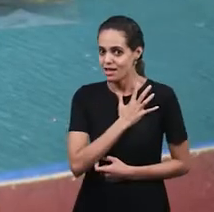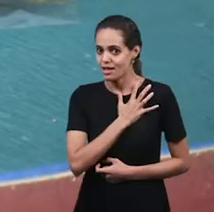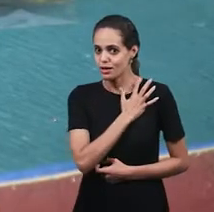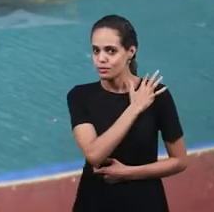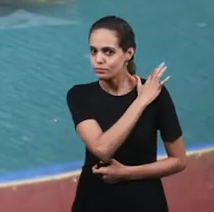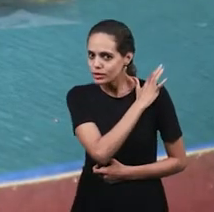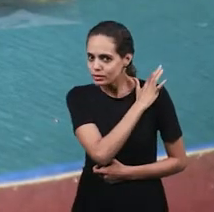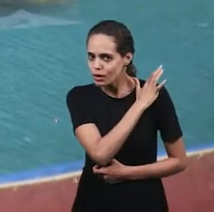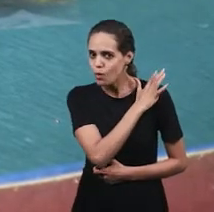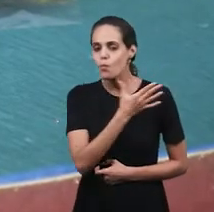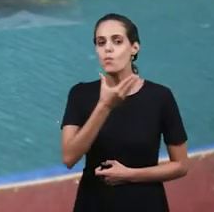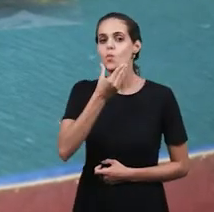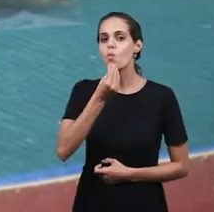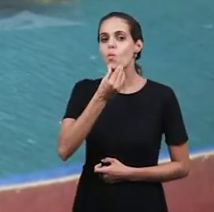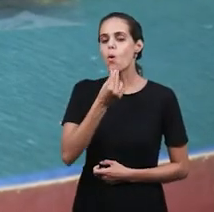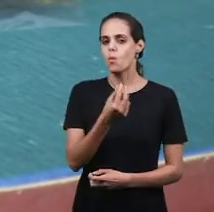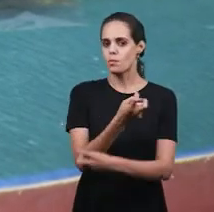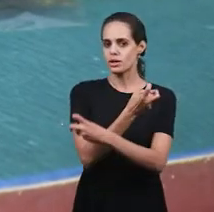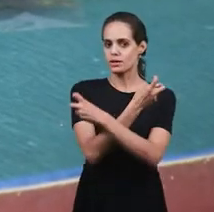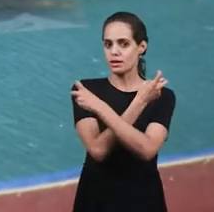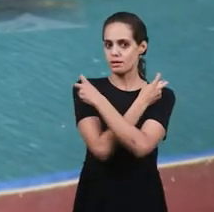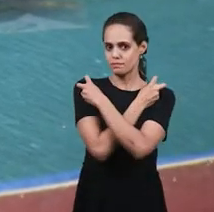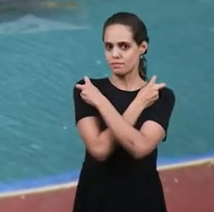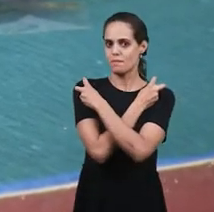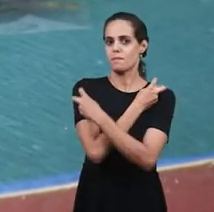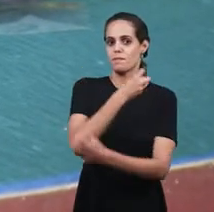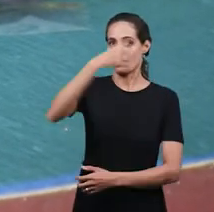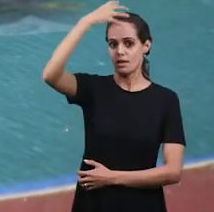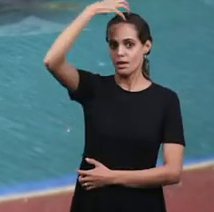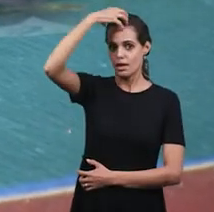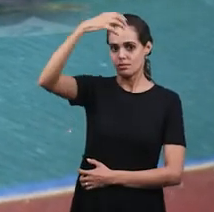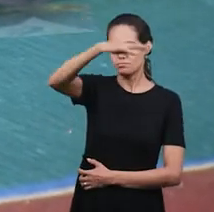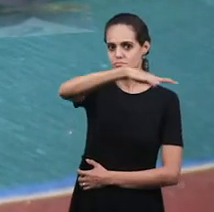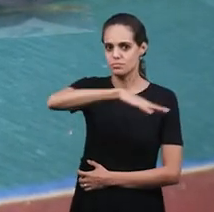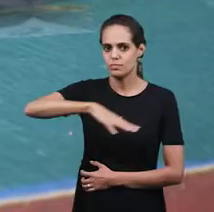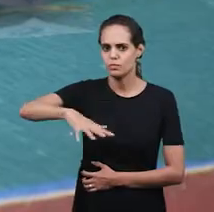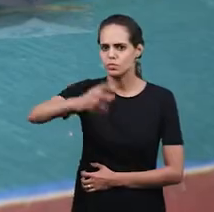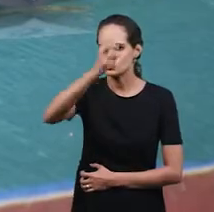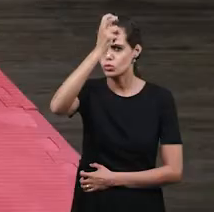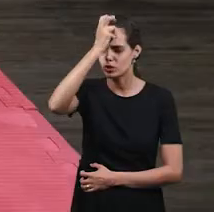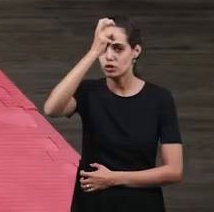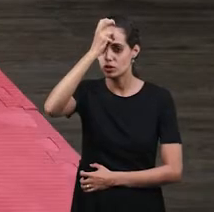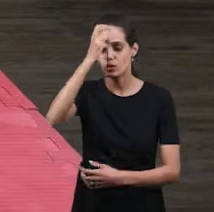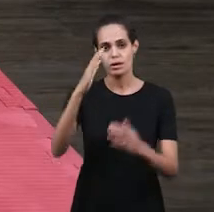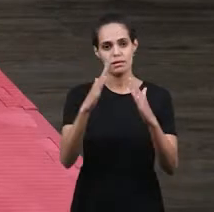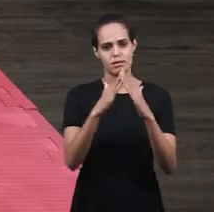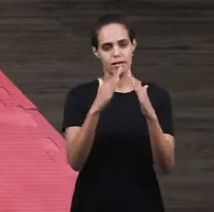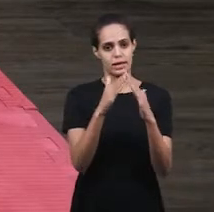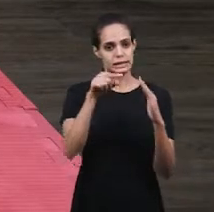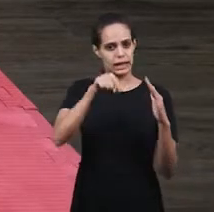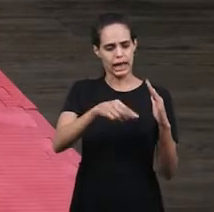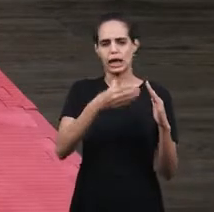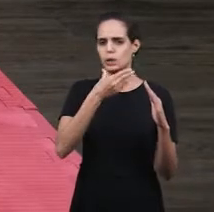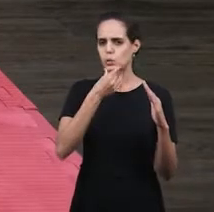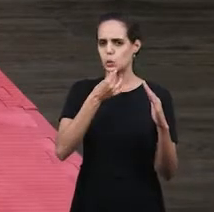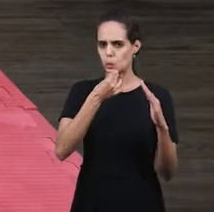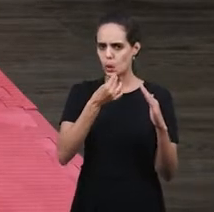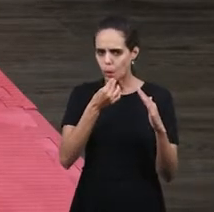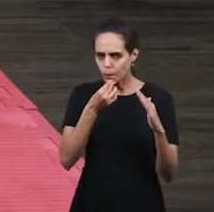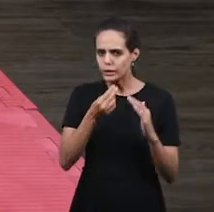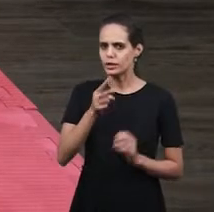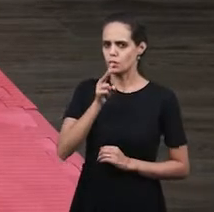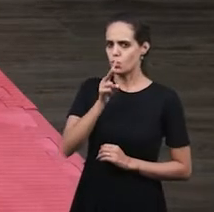faraón, el rey de Egipto. En la casa de Potifar, José continuó siendo